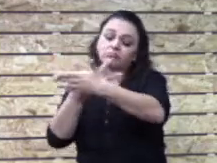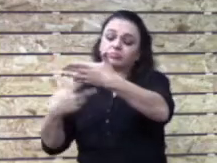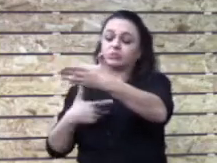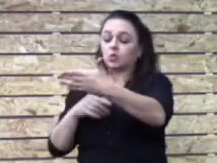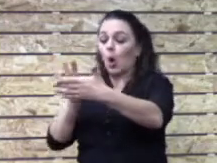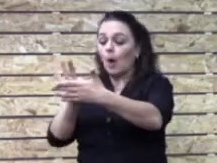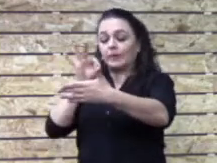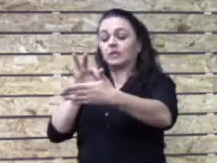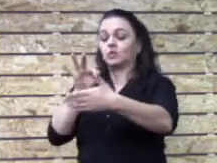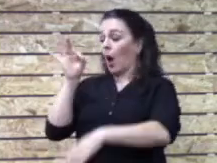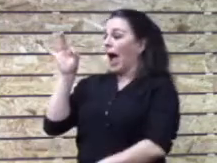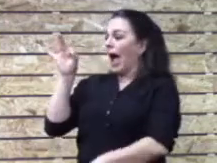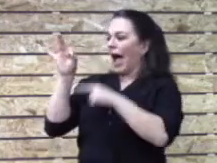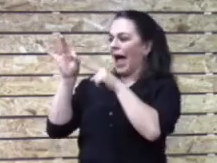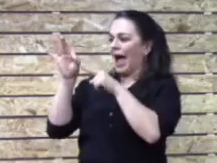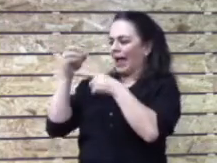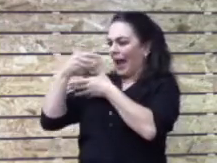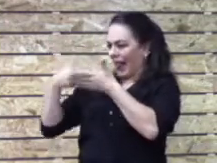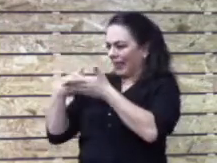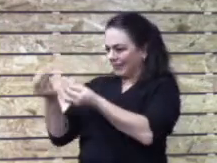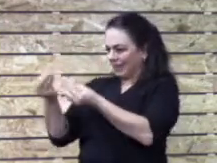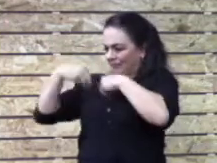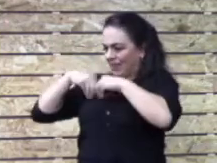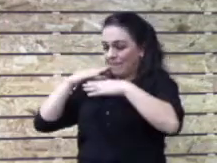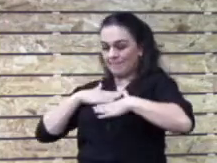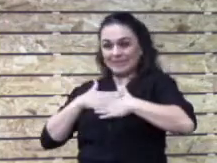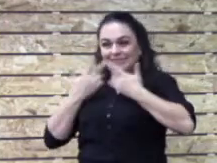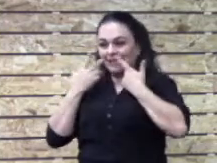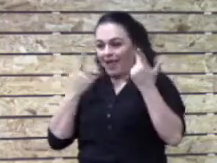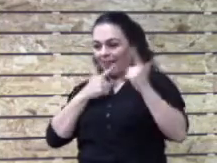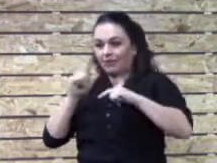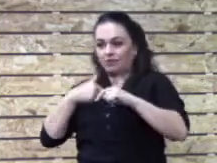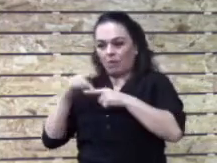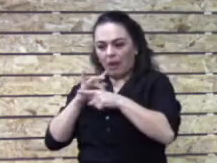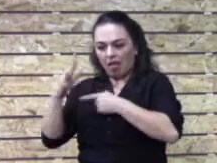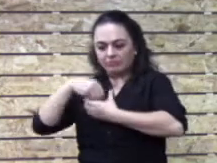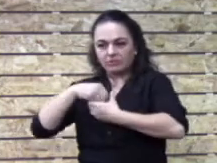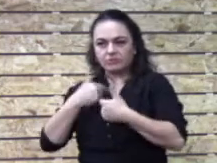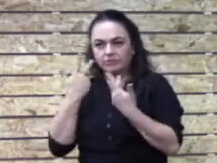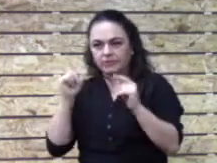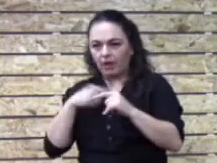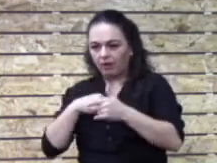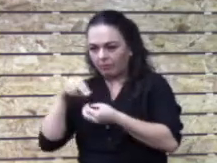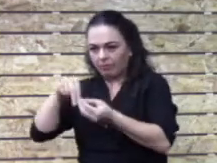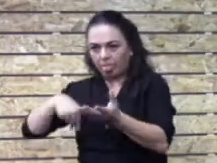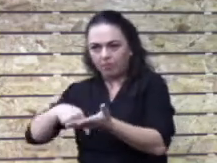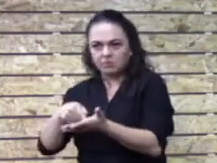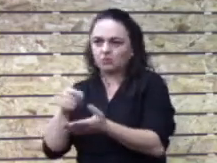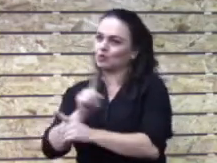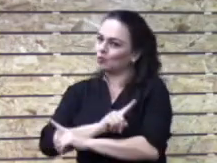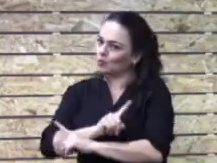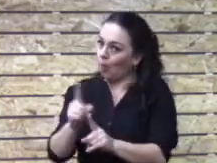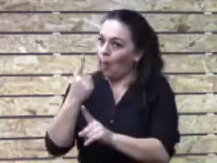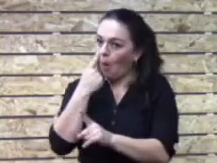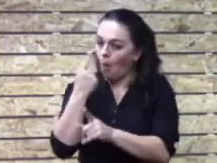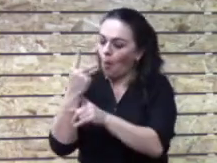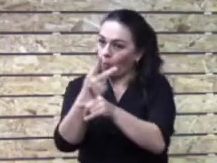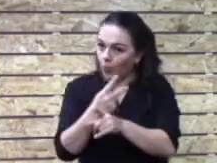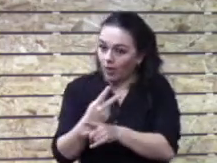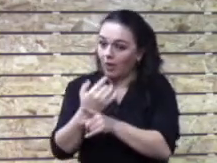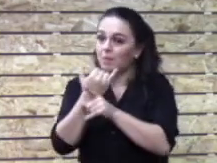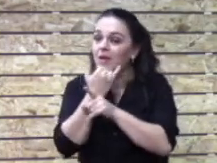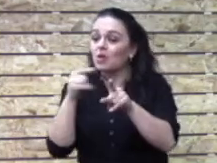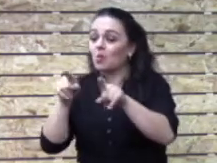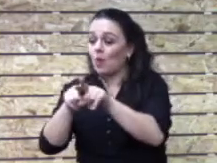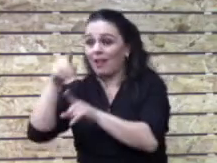vino al mundo a entregar su vida y a sufrir por todos nosotros. Y aquí estaba Satanás tratando de desviar a Jesús